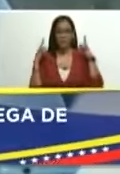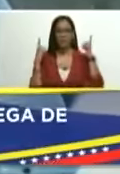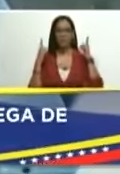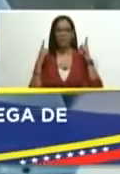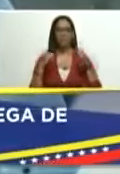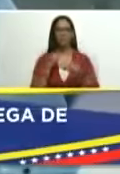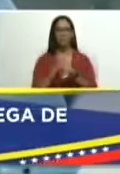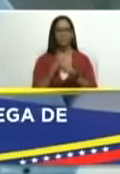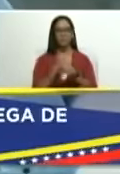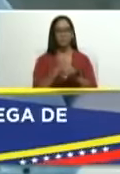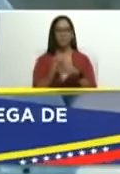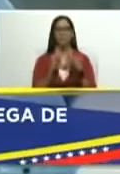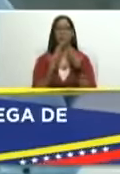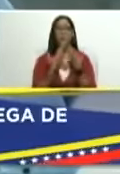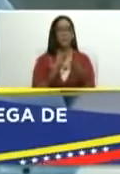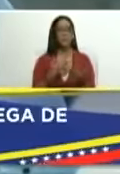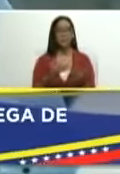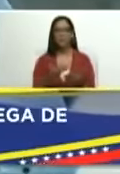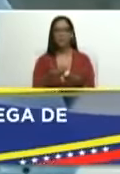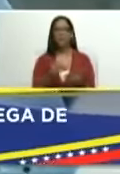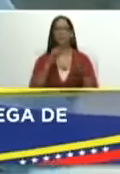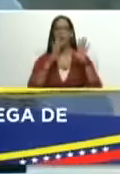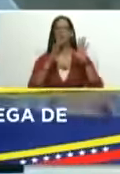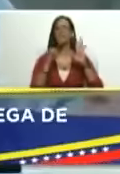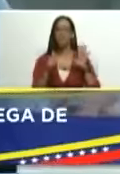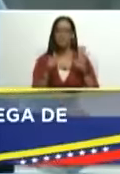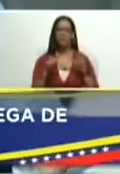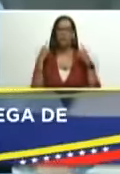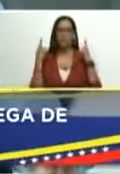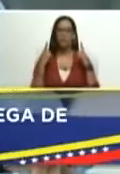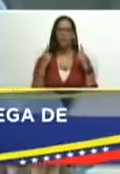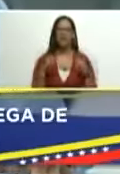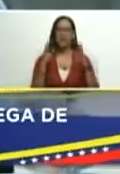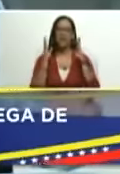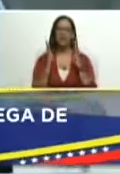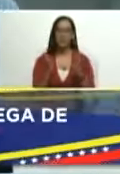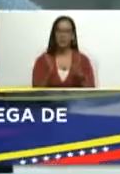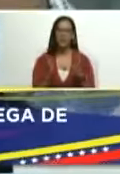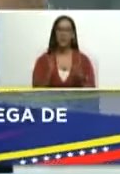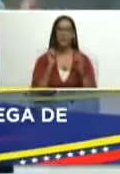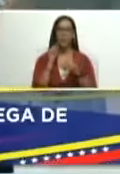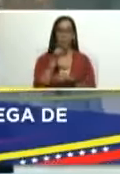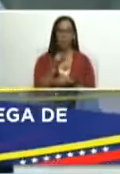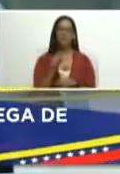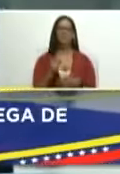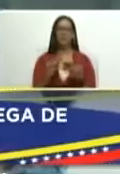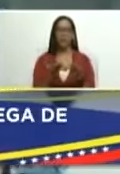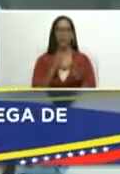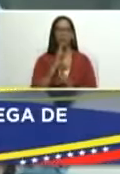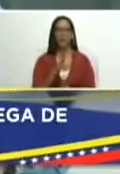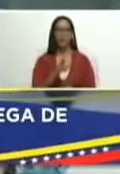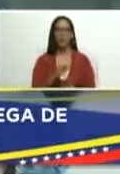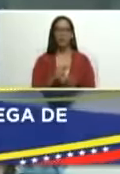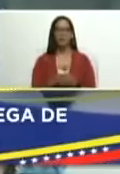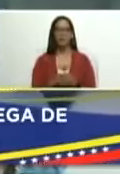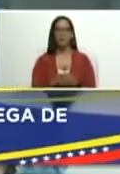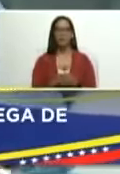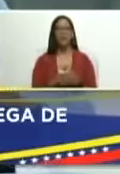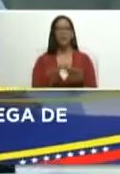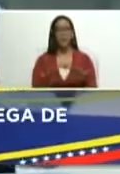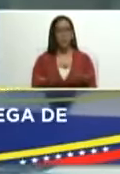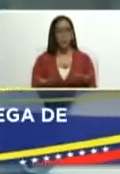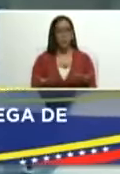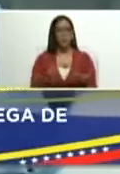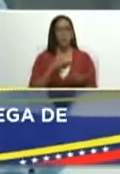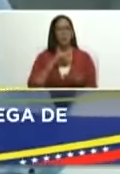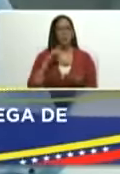su solicitud, 96 guaireños han sido atendidos por usted y se le han dado respuesta. Es por eso que